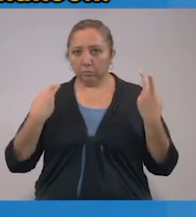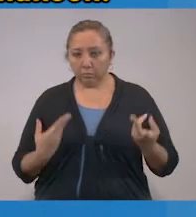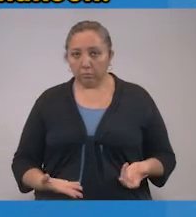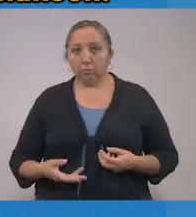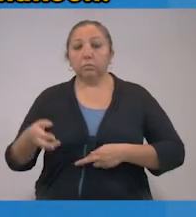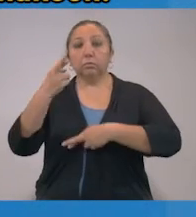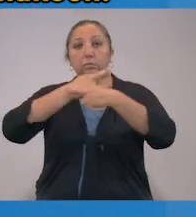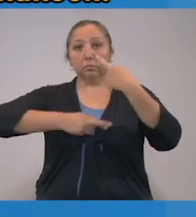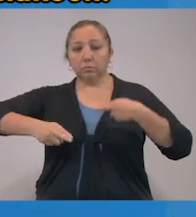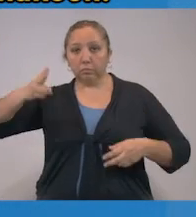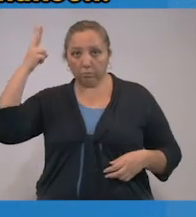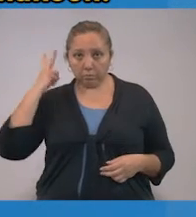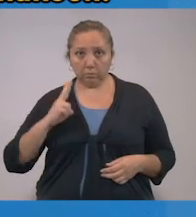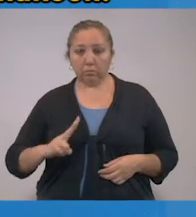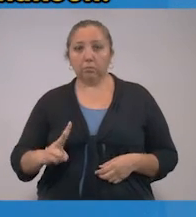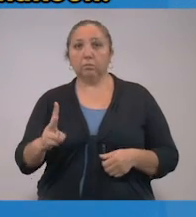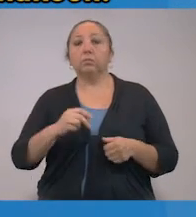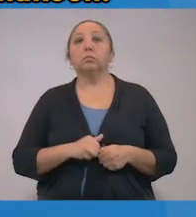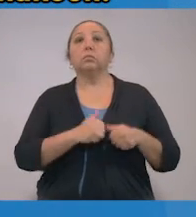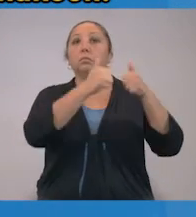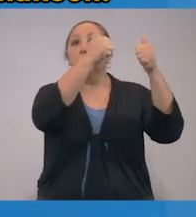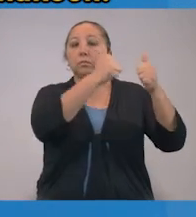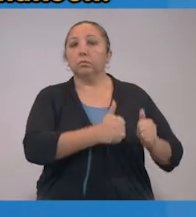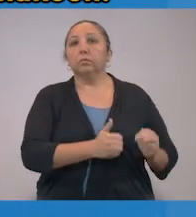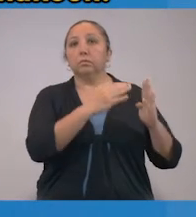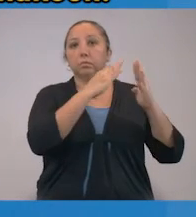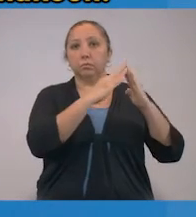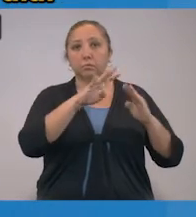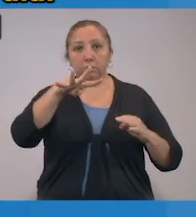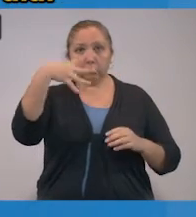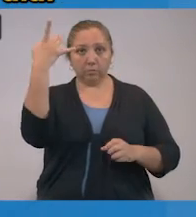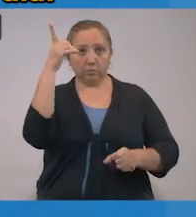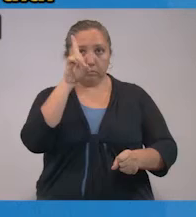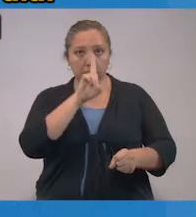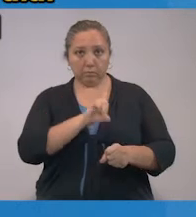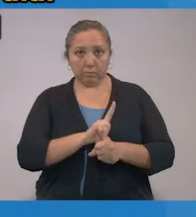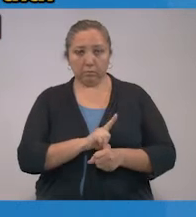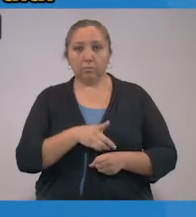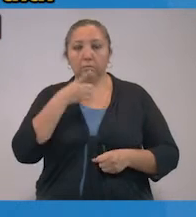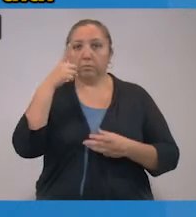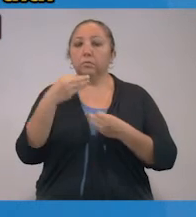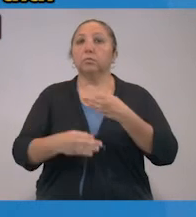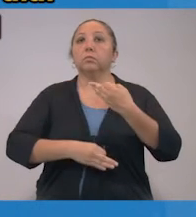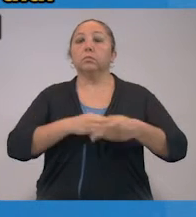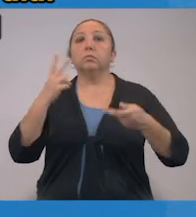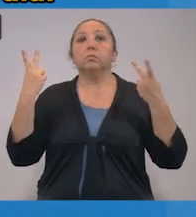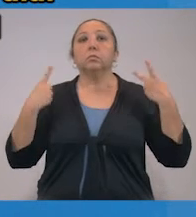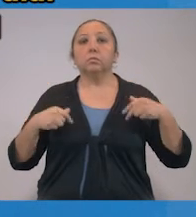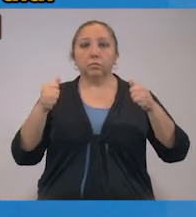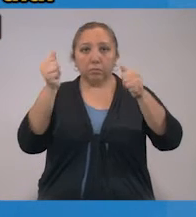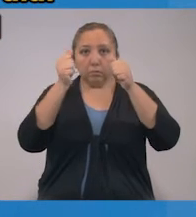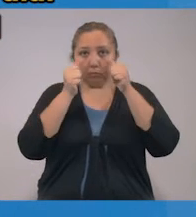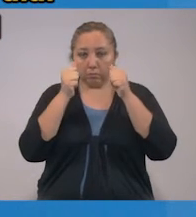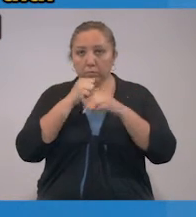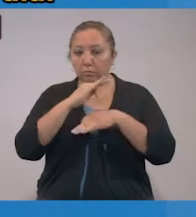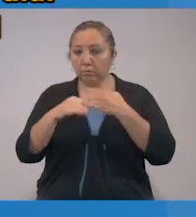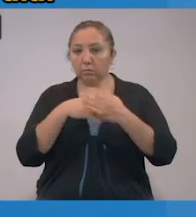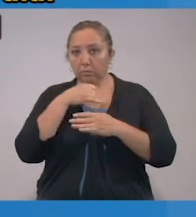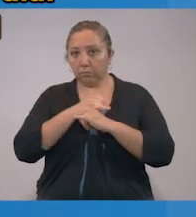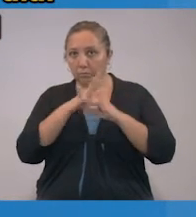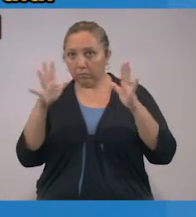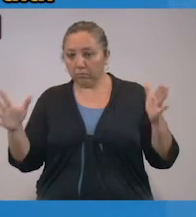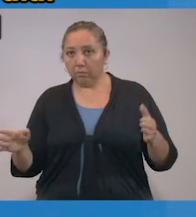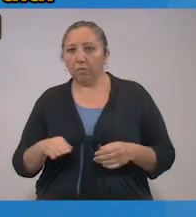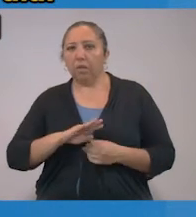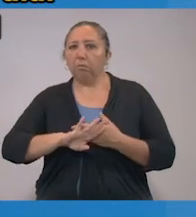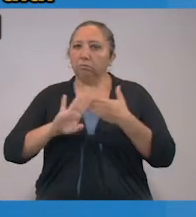Si regresas o estás de viaje, mantente aislado durante 14 días. Exhortamos a la población a estar atenta a los avisos oficiales y